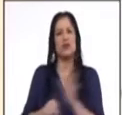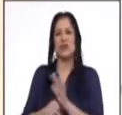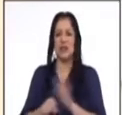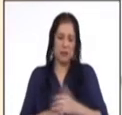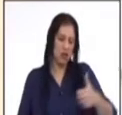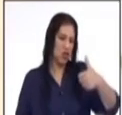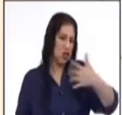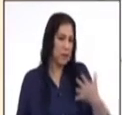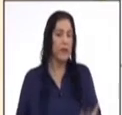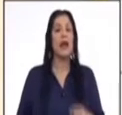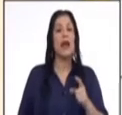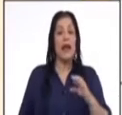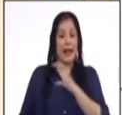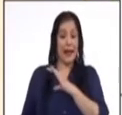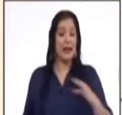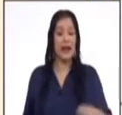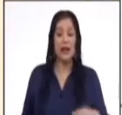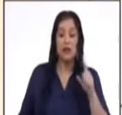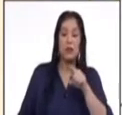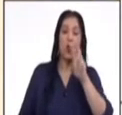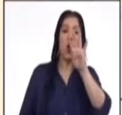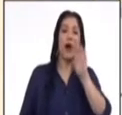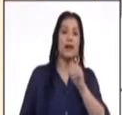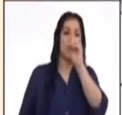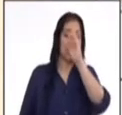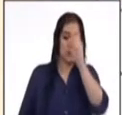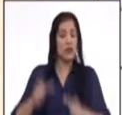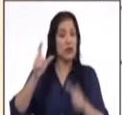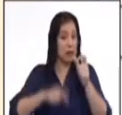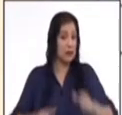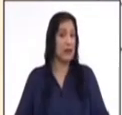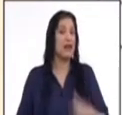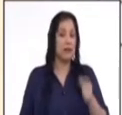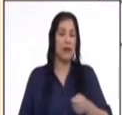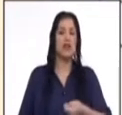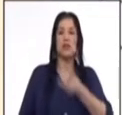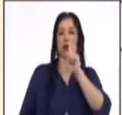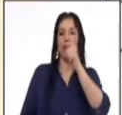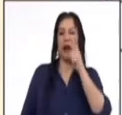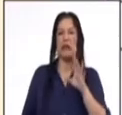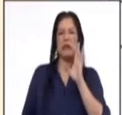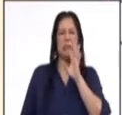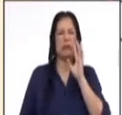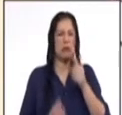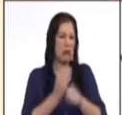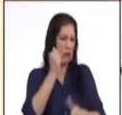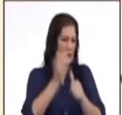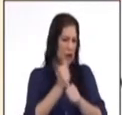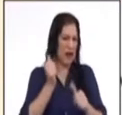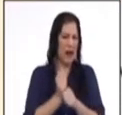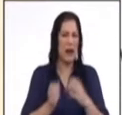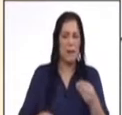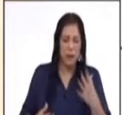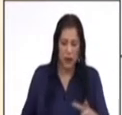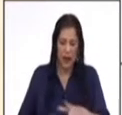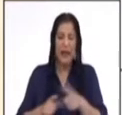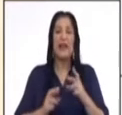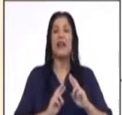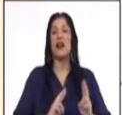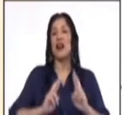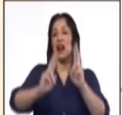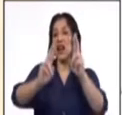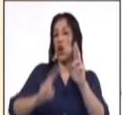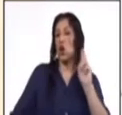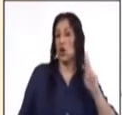clorada. En el Callao se detectó que un 40% de dicha población consumía agua con residuos fecales, debido a que la sección del río Rímac